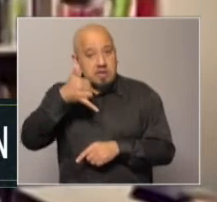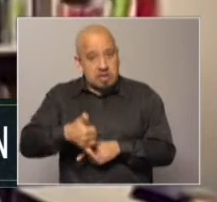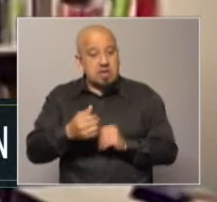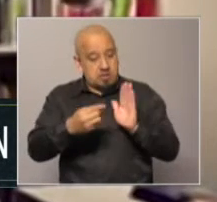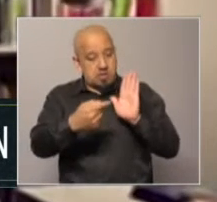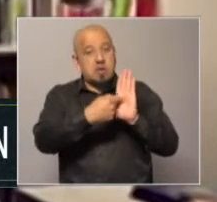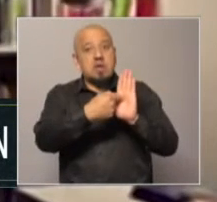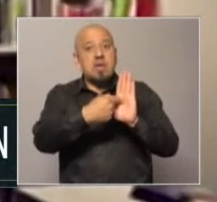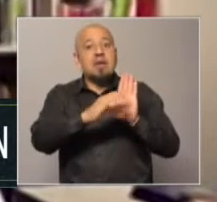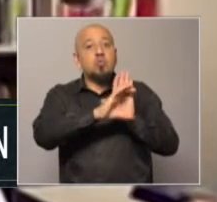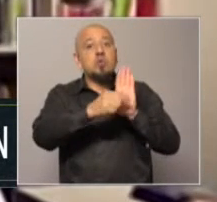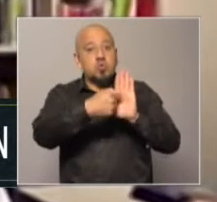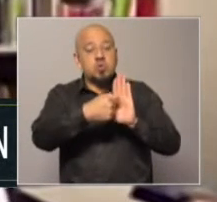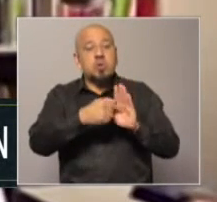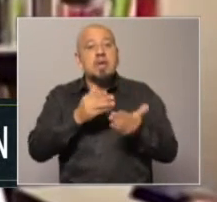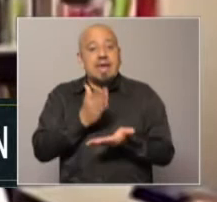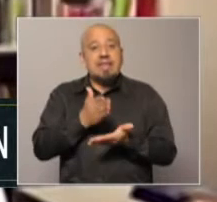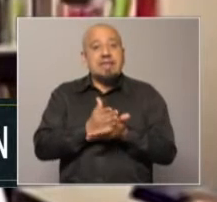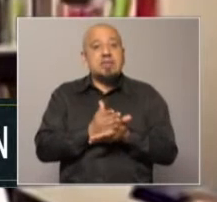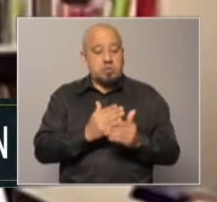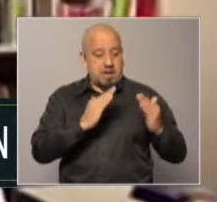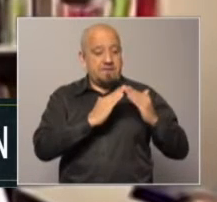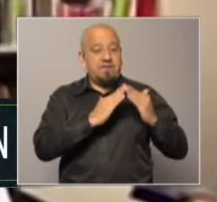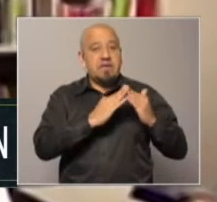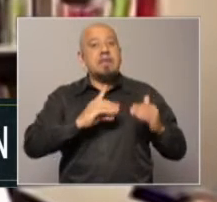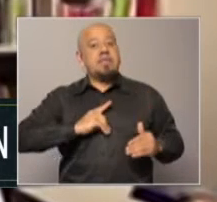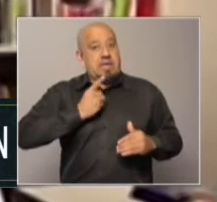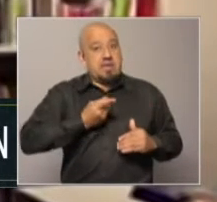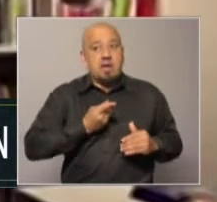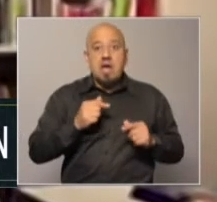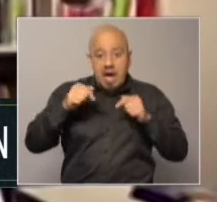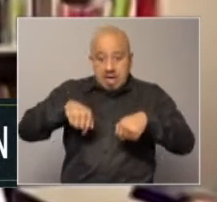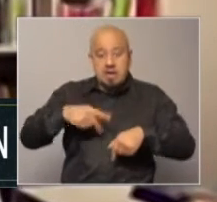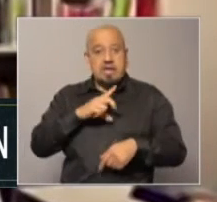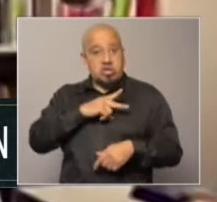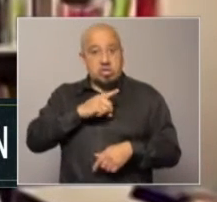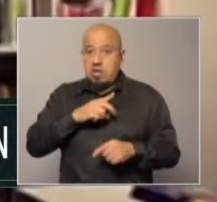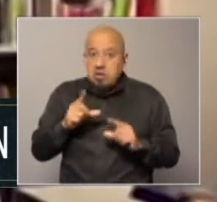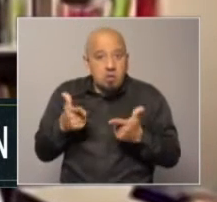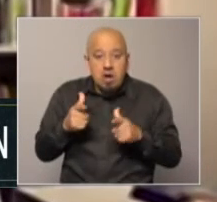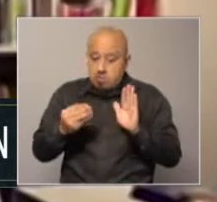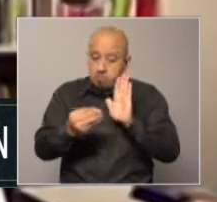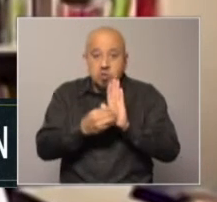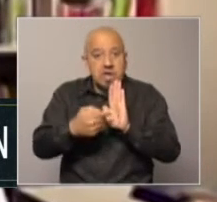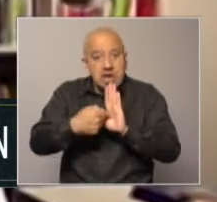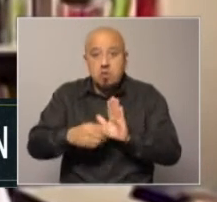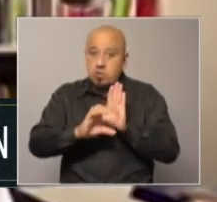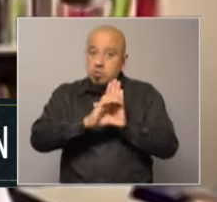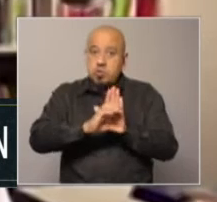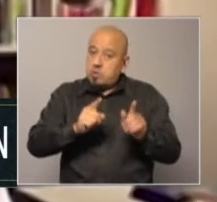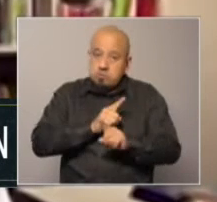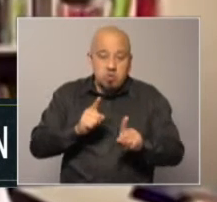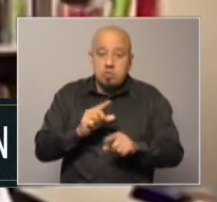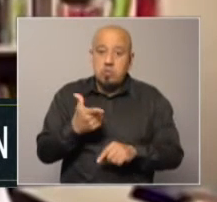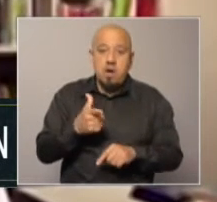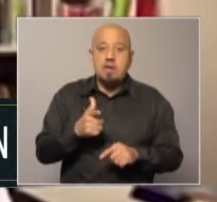constitucional a la vivienda digna, no existe en la Constitución. Y uno de los grandes temas es la especulación de suelo que